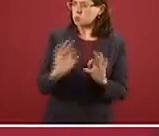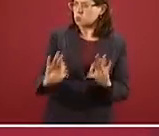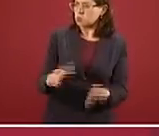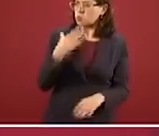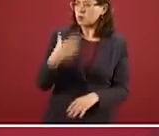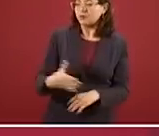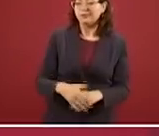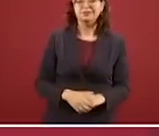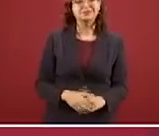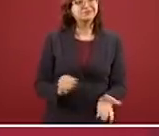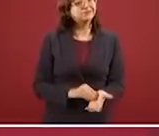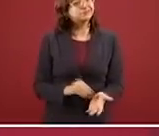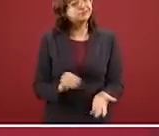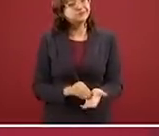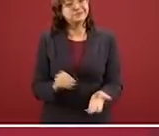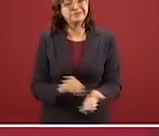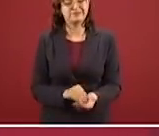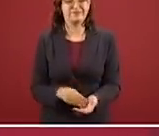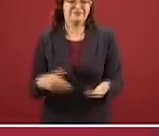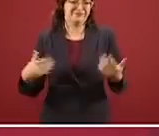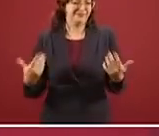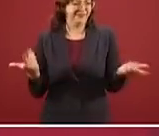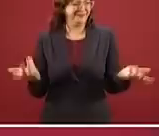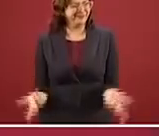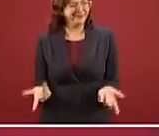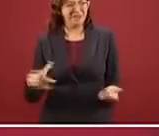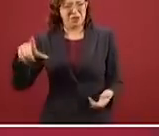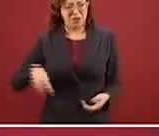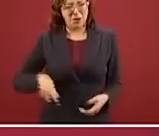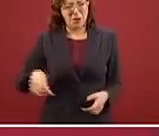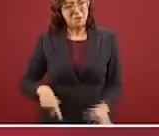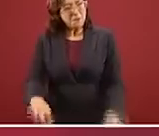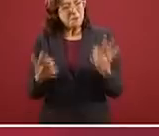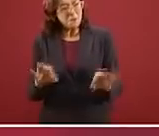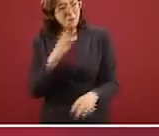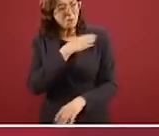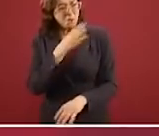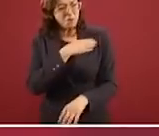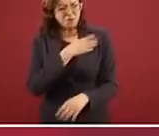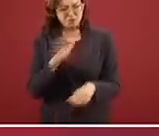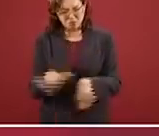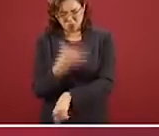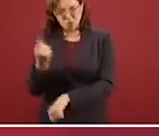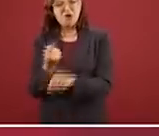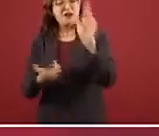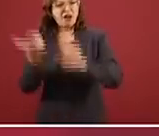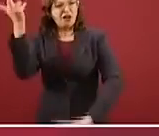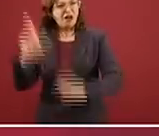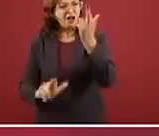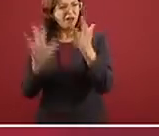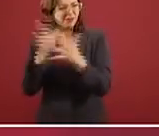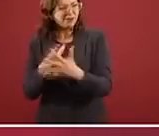Si hubiese sido bueno, no hubiese habido revolución.